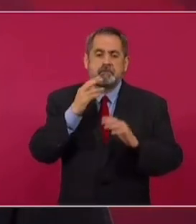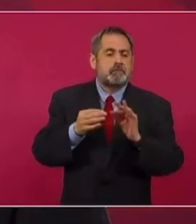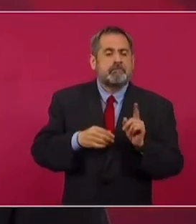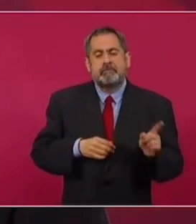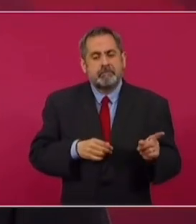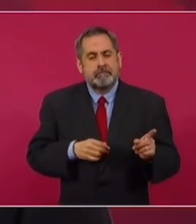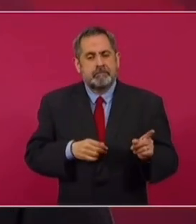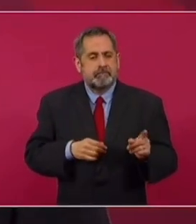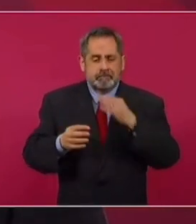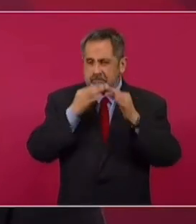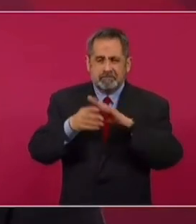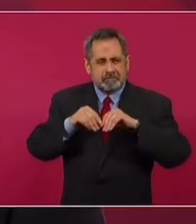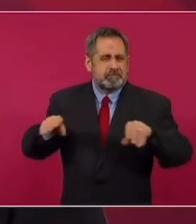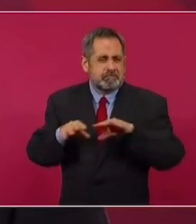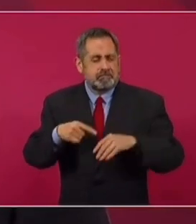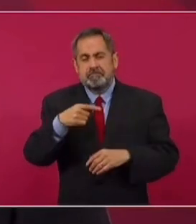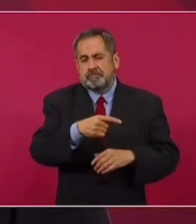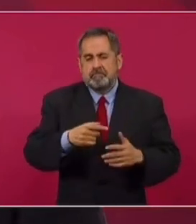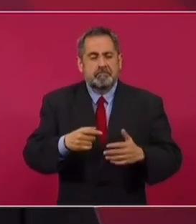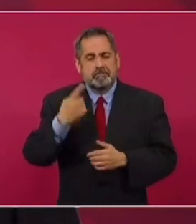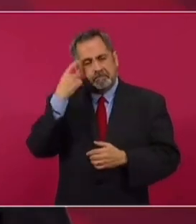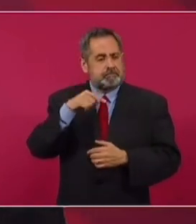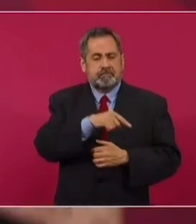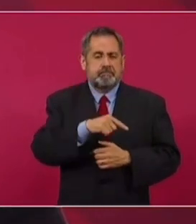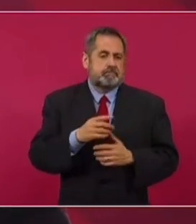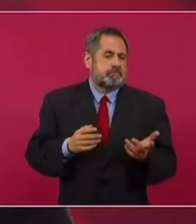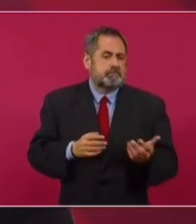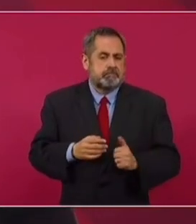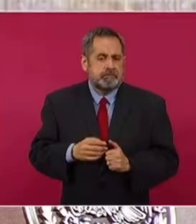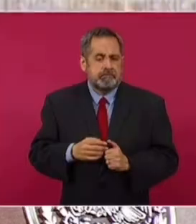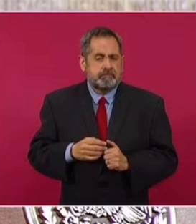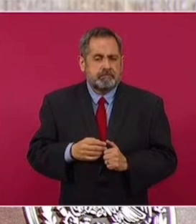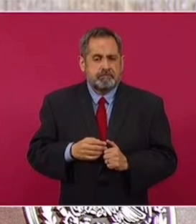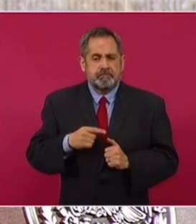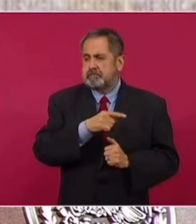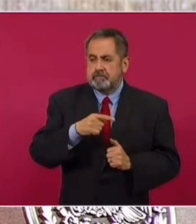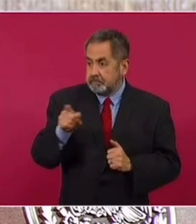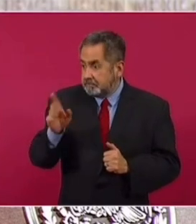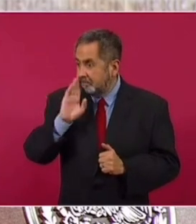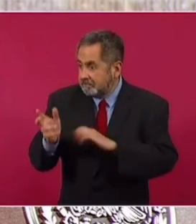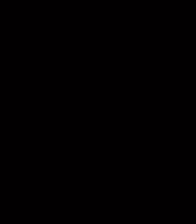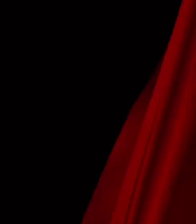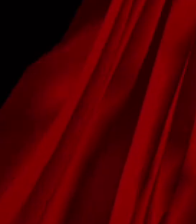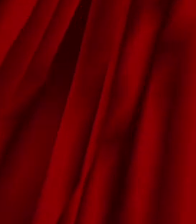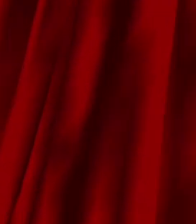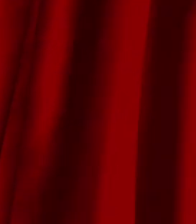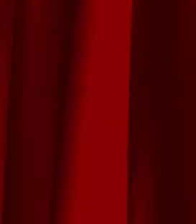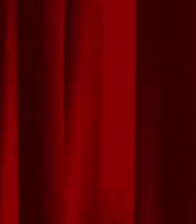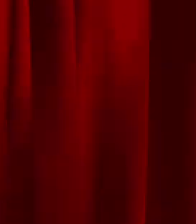utilizan estos casos para llevar agua a su molino.